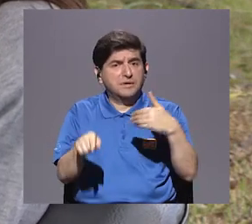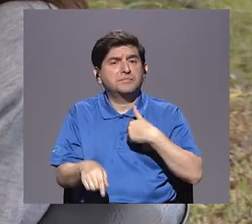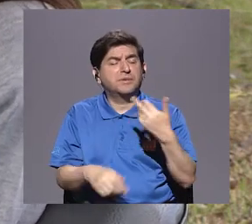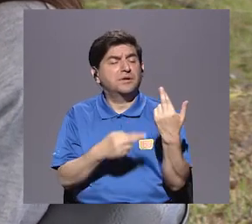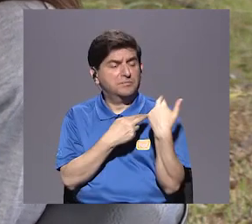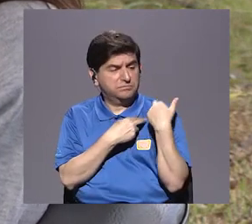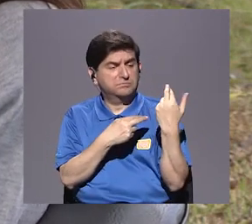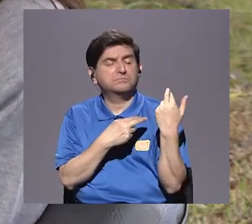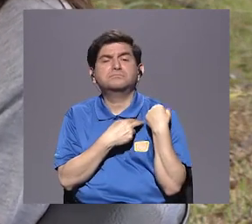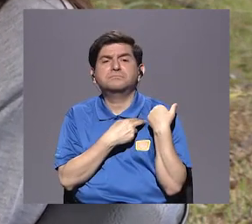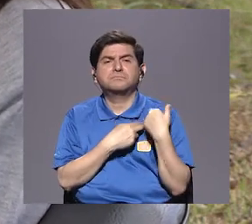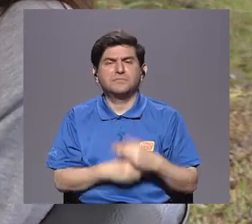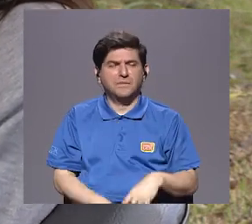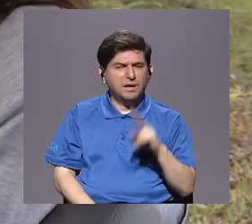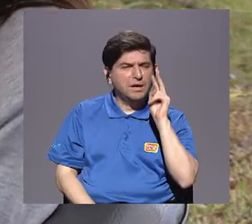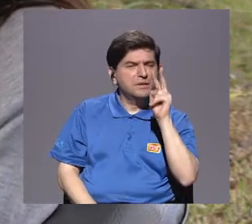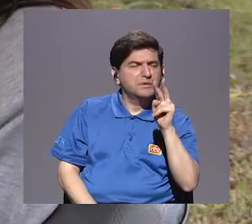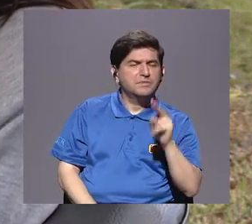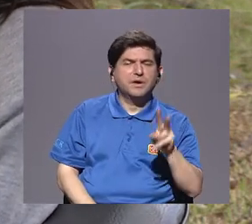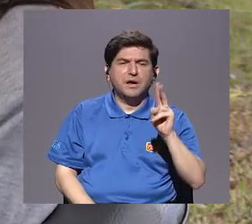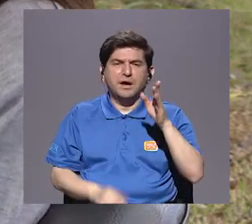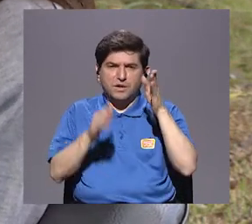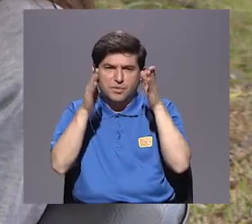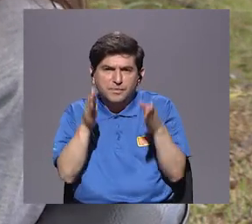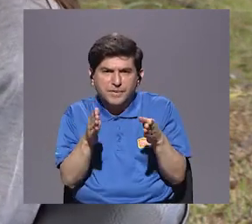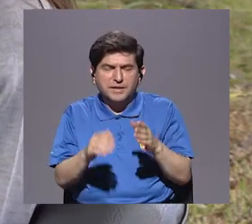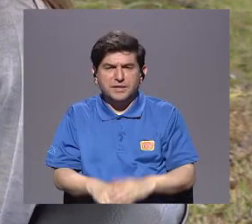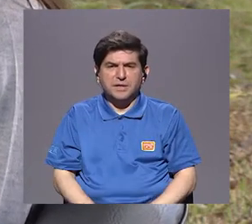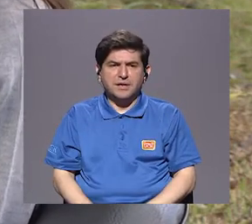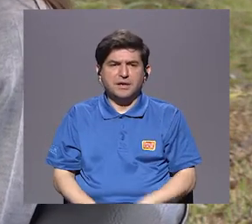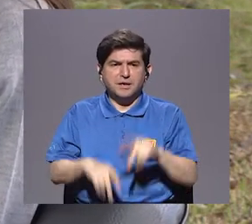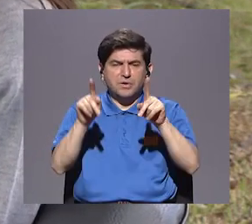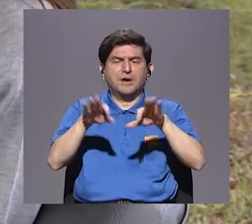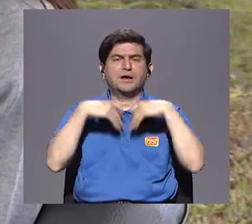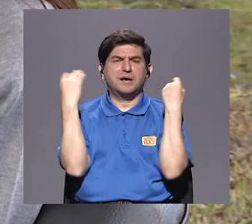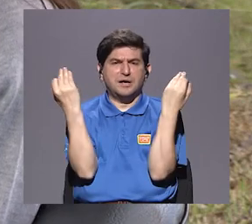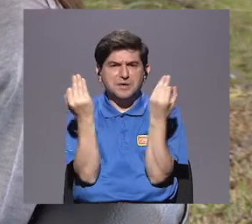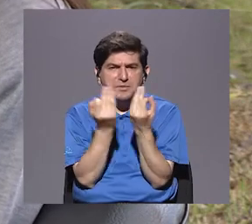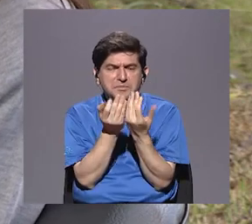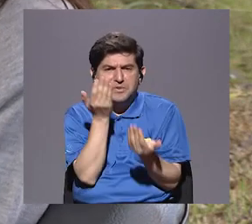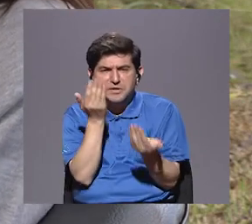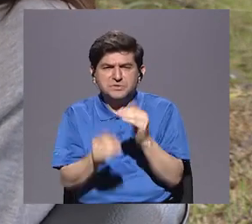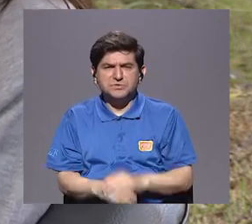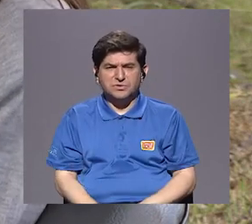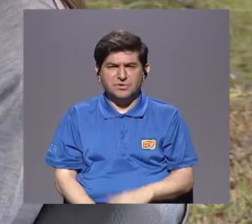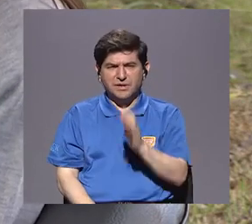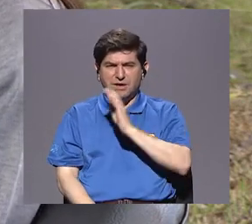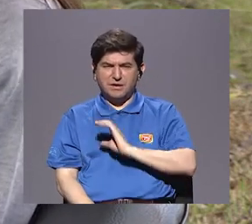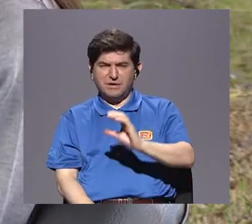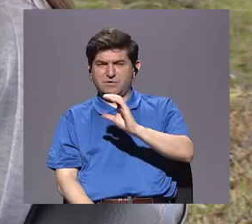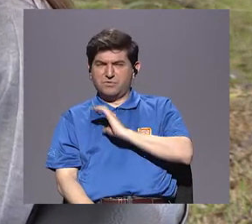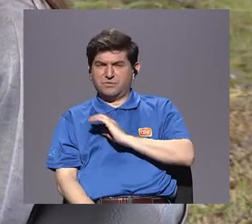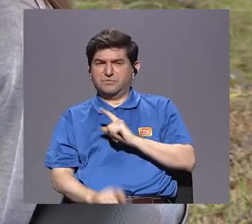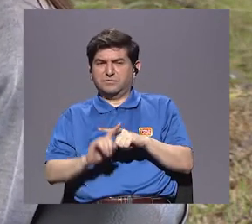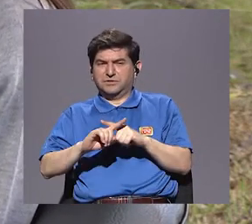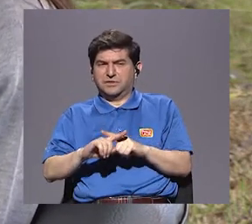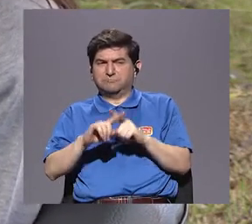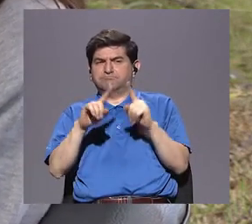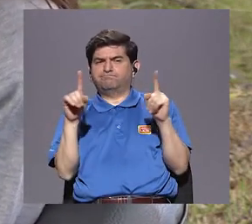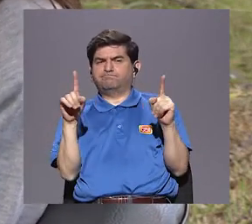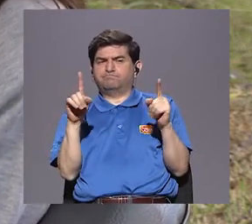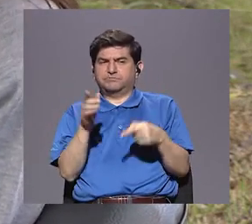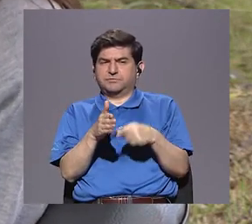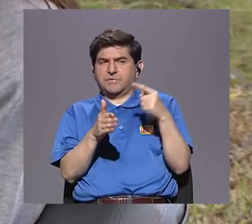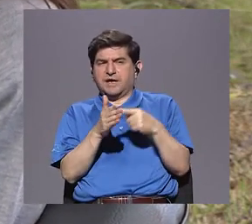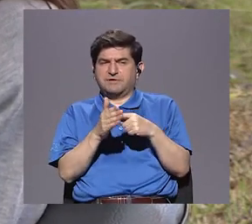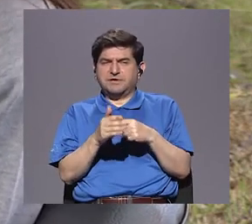la responsabilidad si ve a un colega, a alguien en su familia, con ciertas conductas diferentes, a